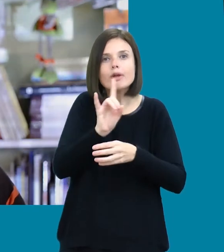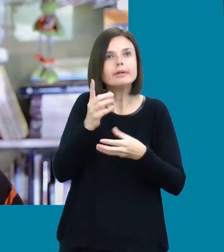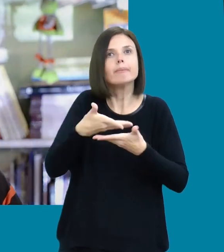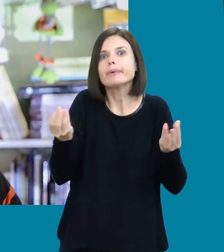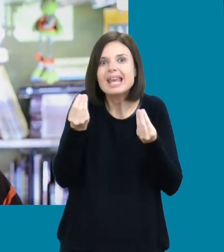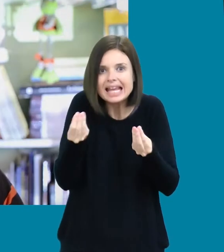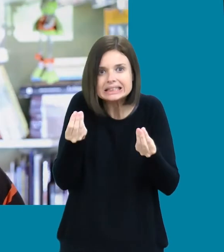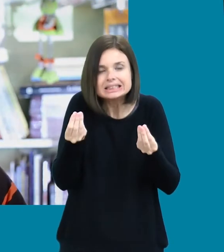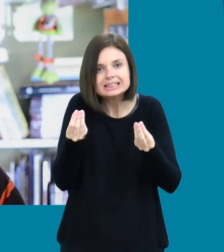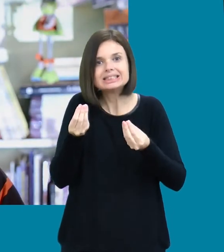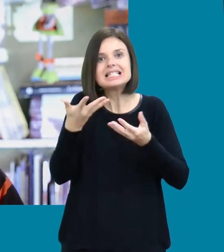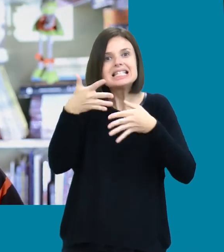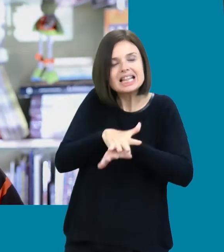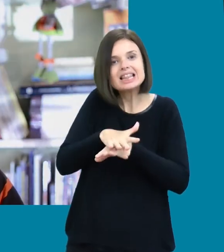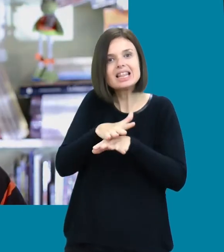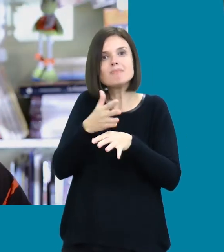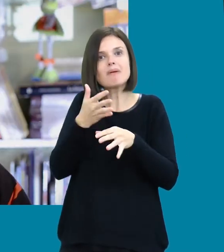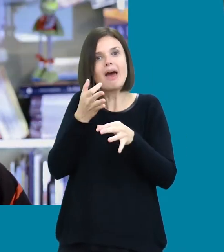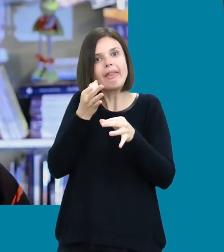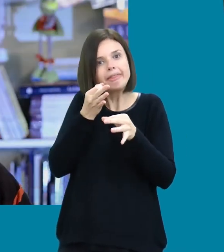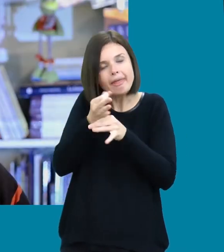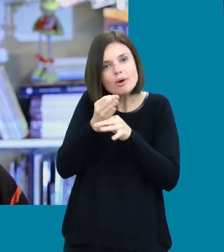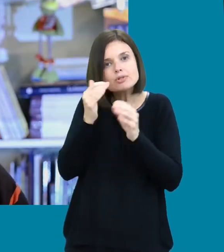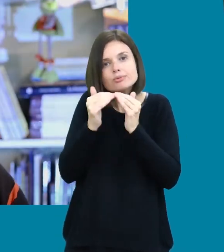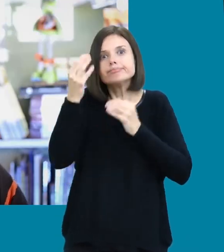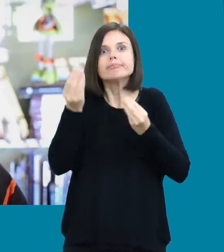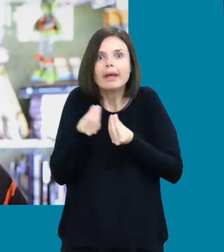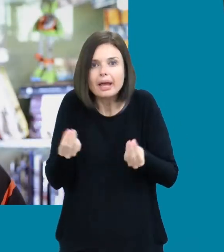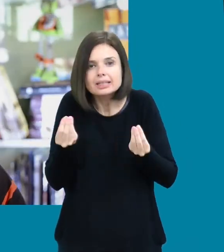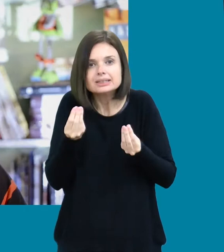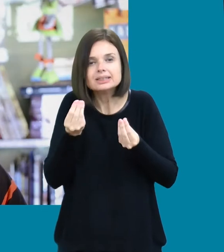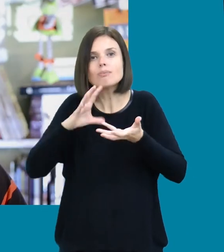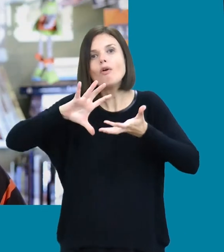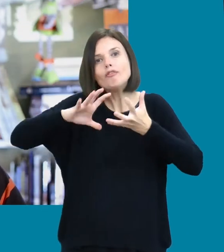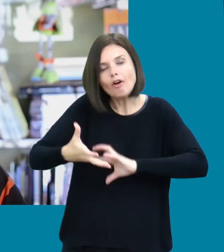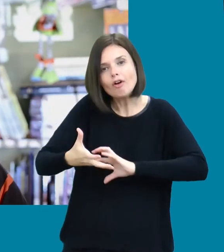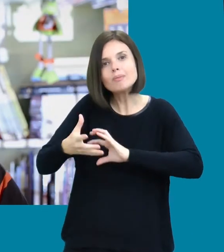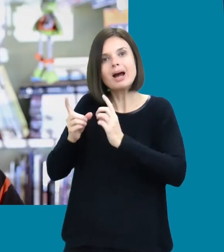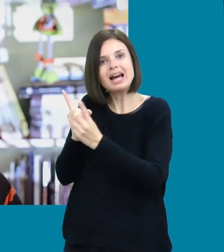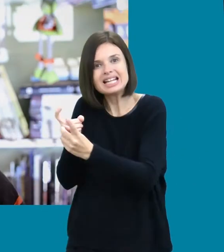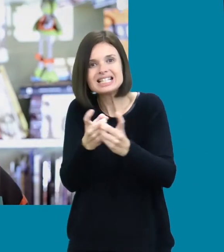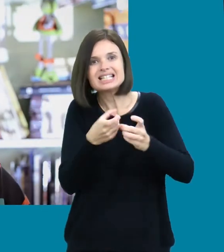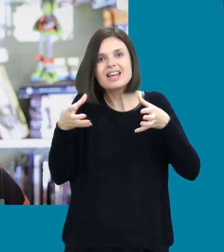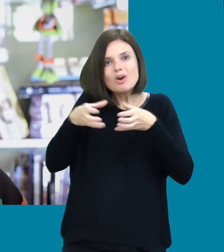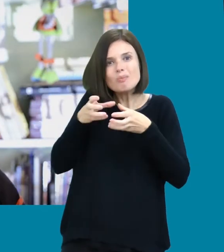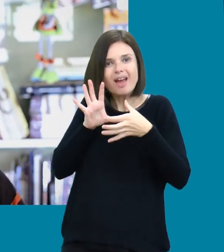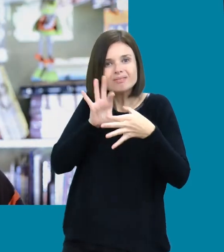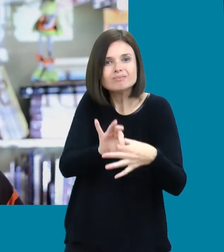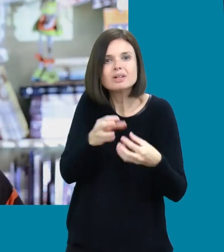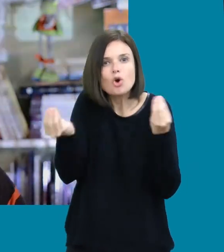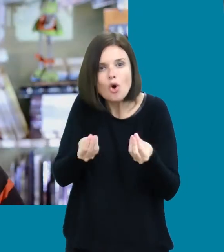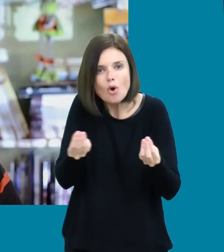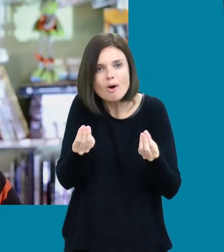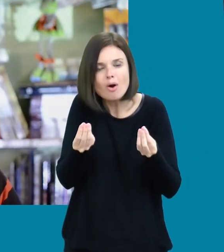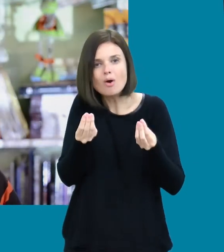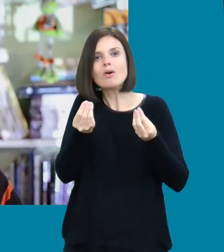de educación superior para conectarse de otra manera con las necesidades de la comunidad, con las aspiraciones de mayor libertad e